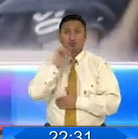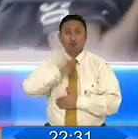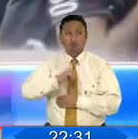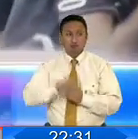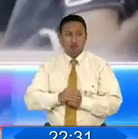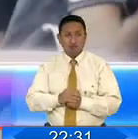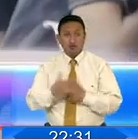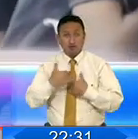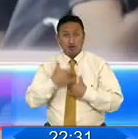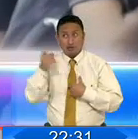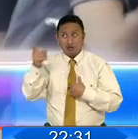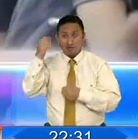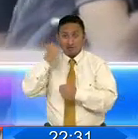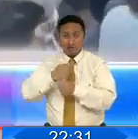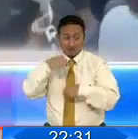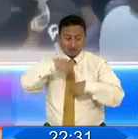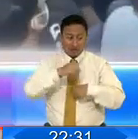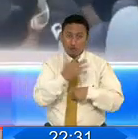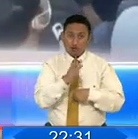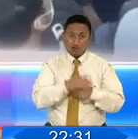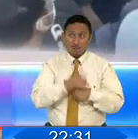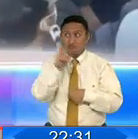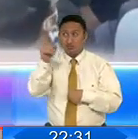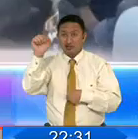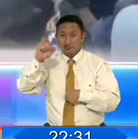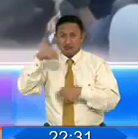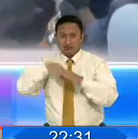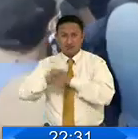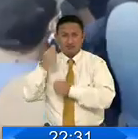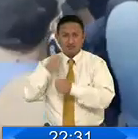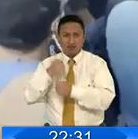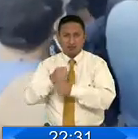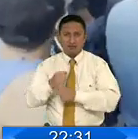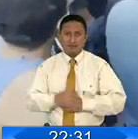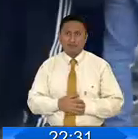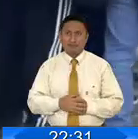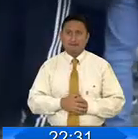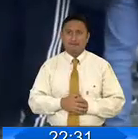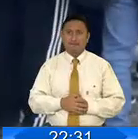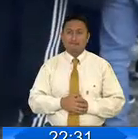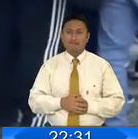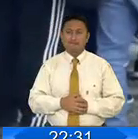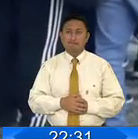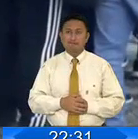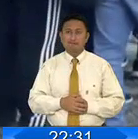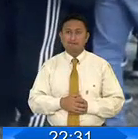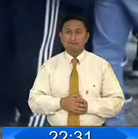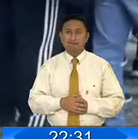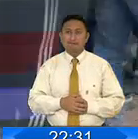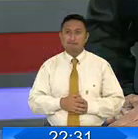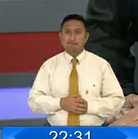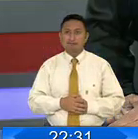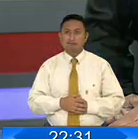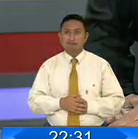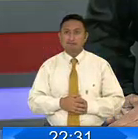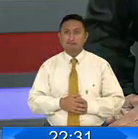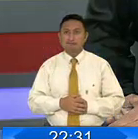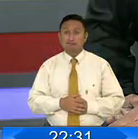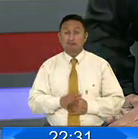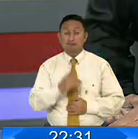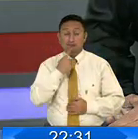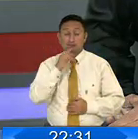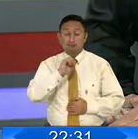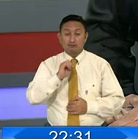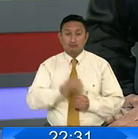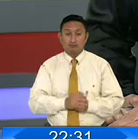encontrar el sustento que en sus países sigue siendo adverso. Informó Isnenia Solórzano. Como lo